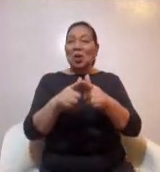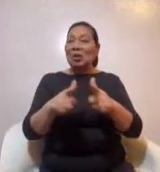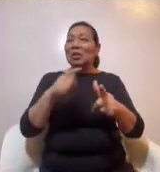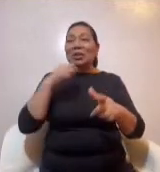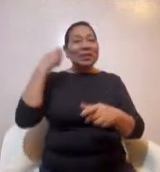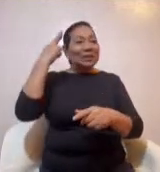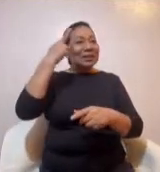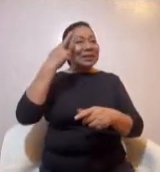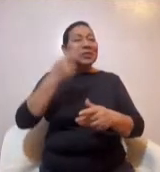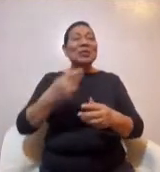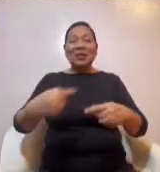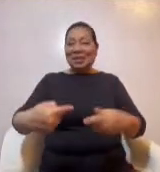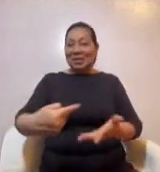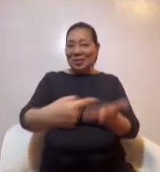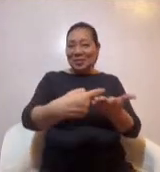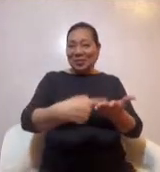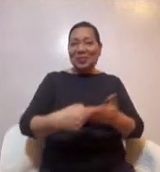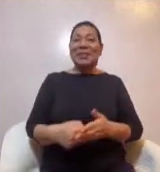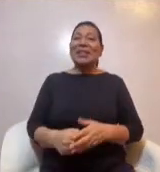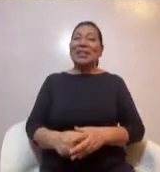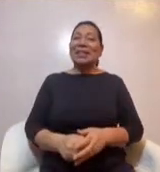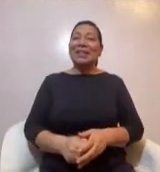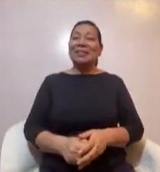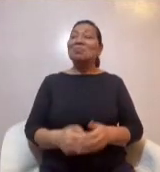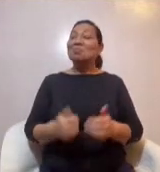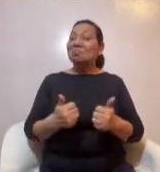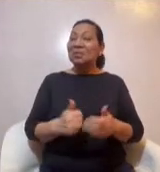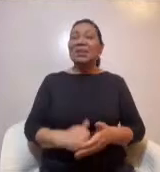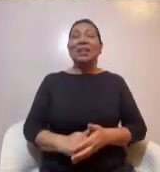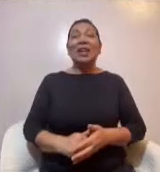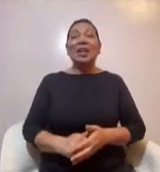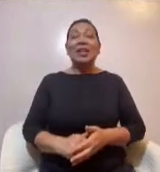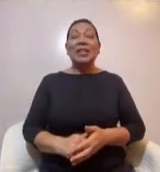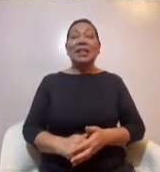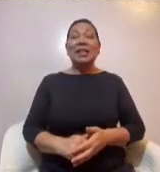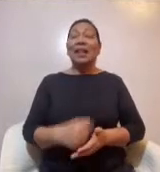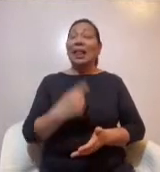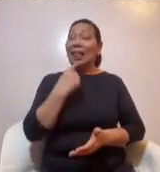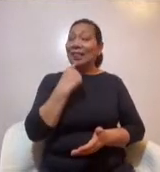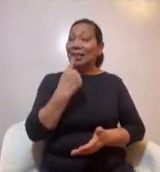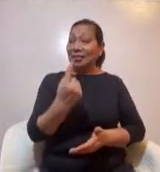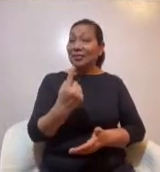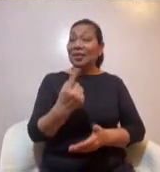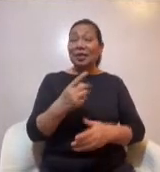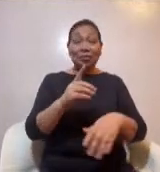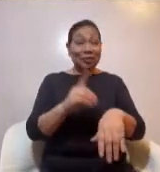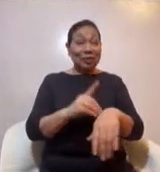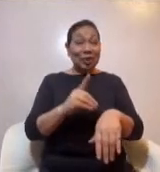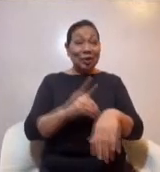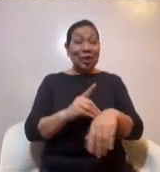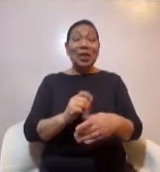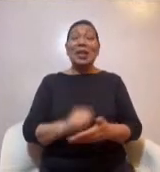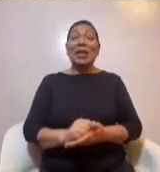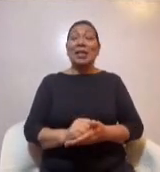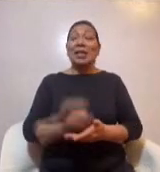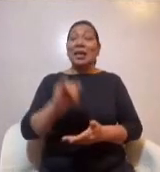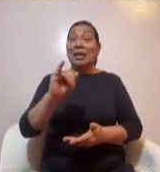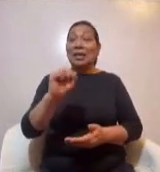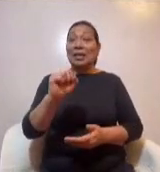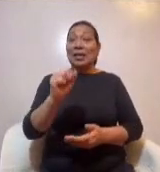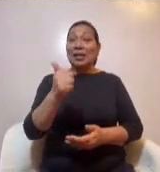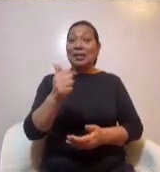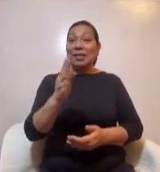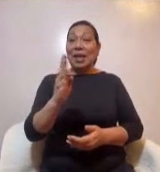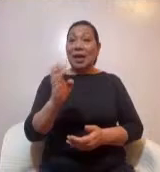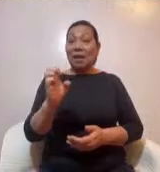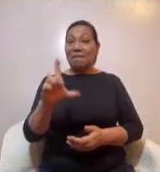estos espacios de reflexión y debate. Muchas gracias. Pues bien, Como ha destacado la